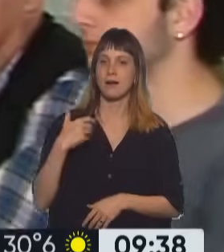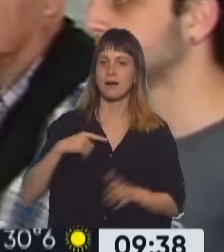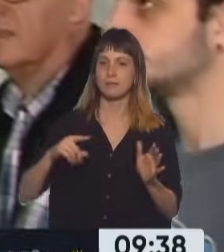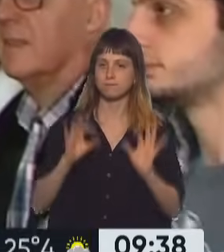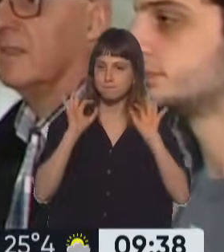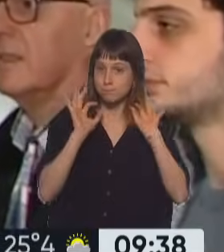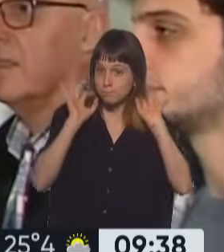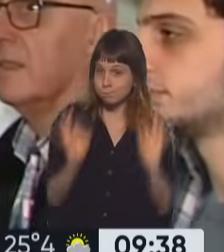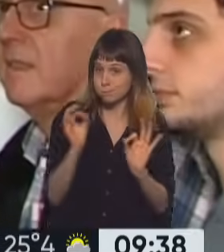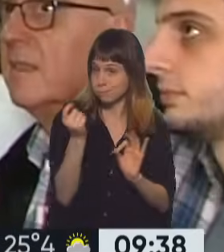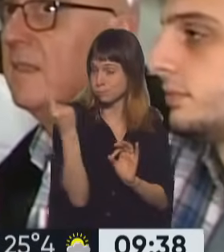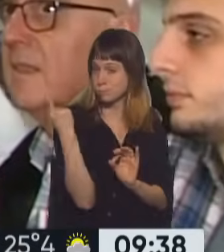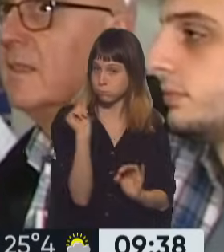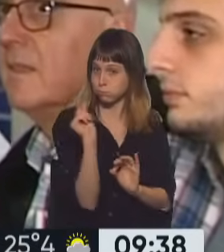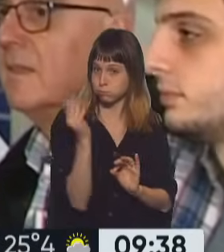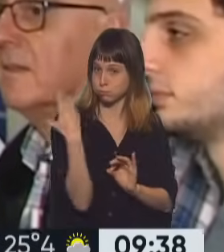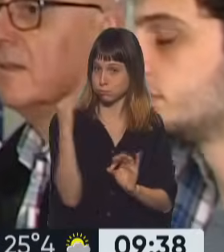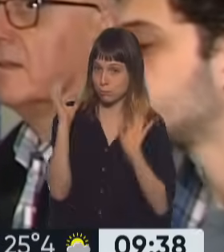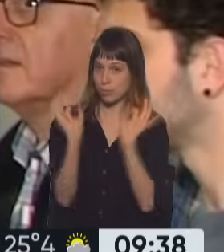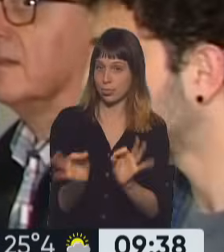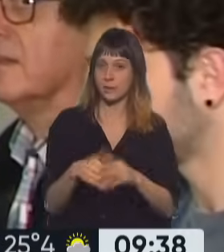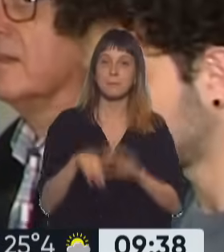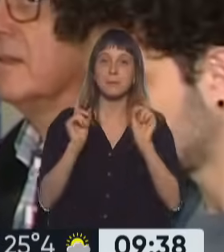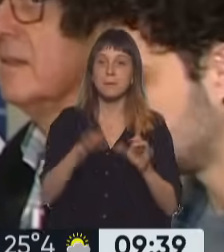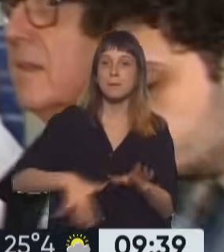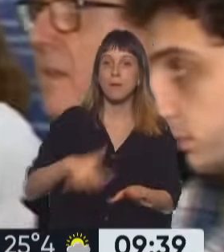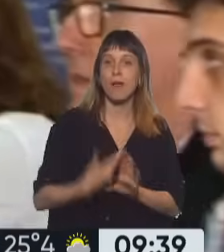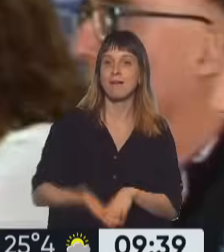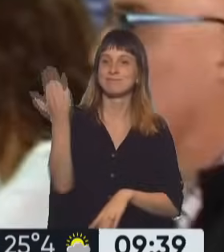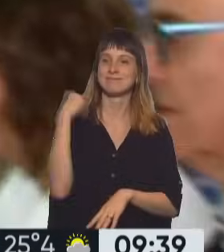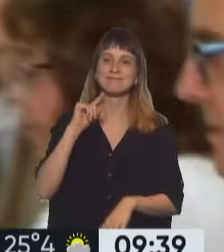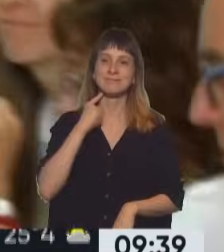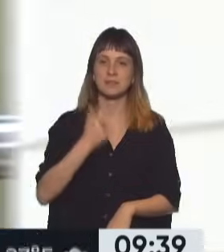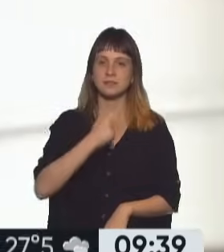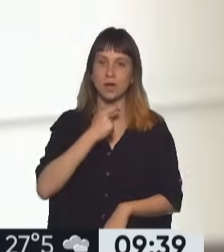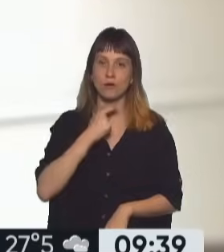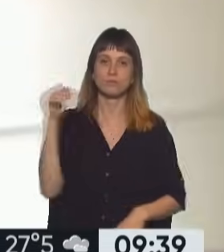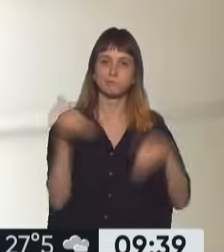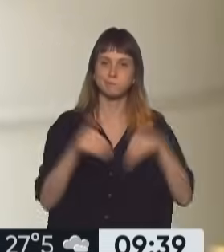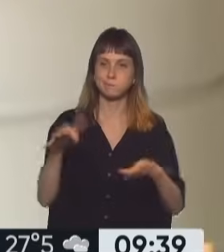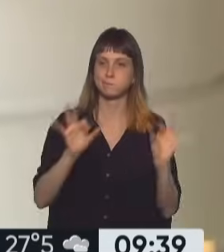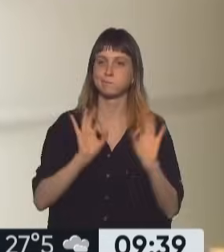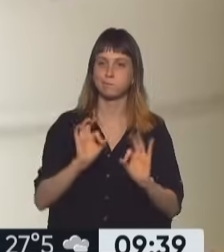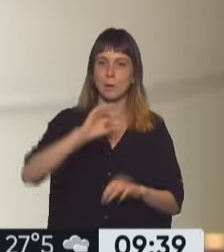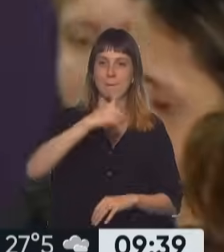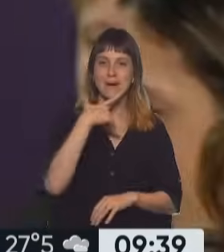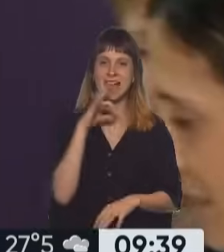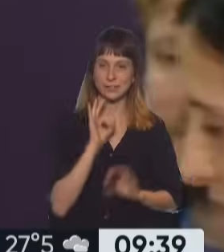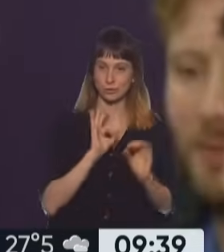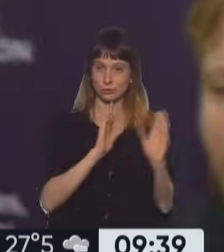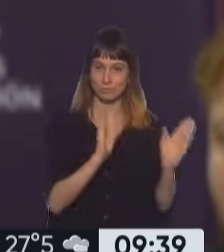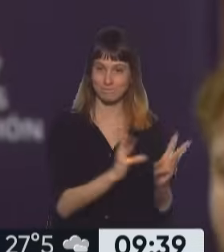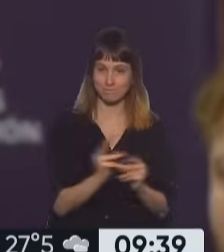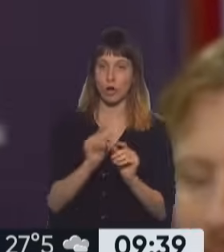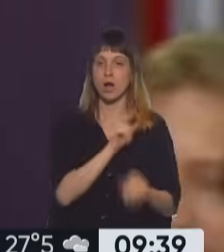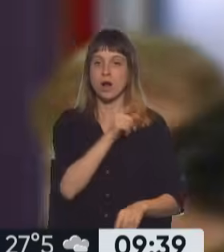arribar el jefe de Estado, Silvia. Mismo establecimiento donde emitió su voto el 13 de agosto pasado para las primarias abiertas, simultáneas y obligatorias,